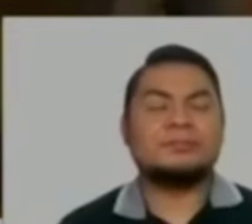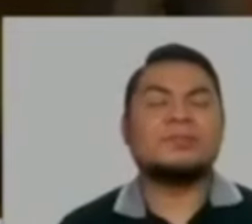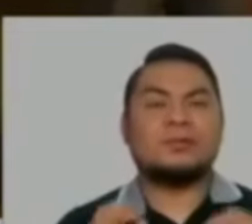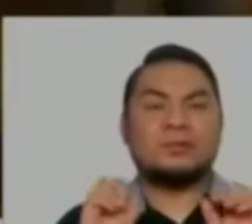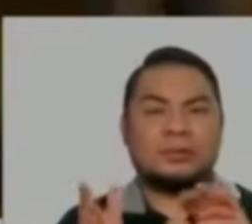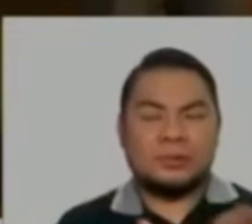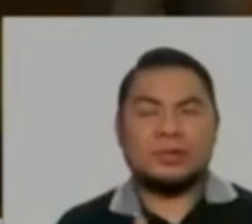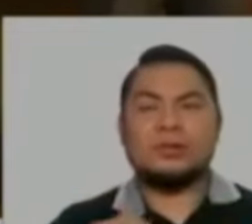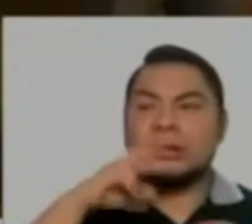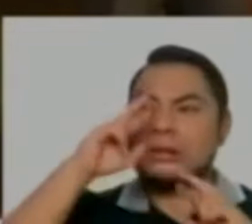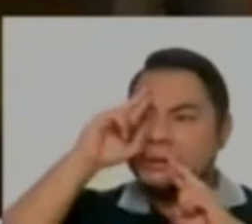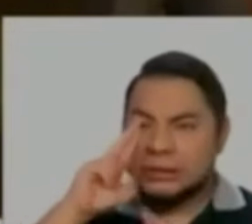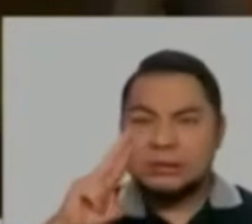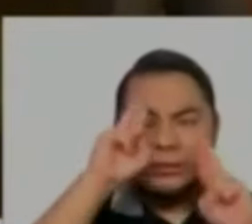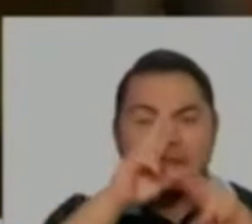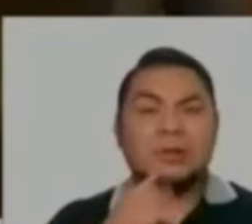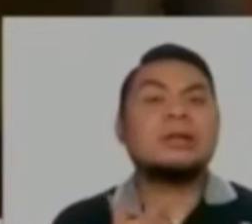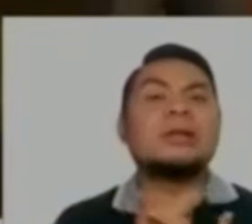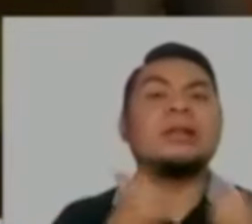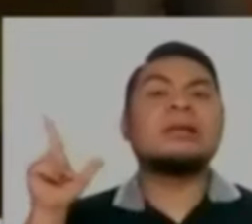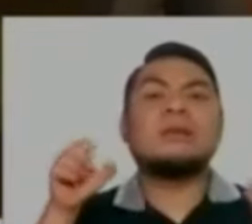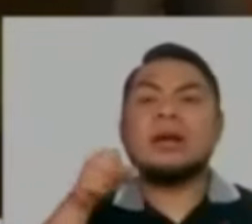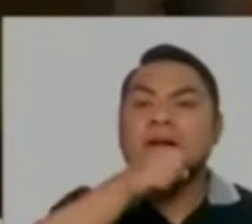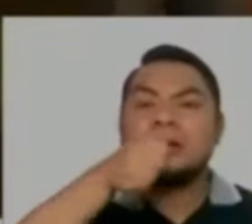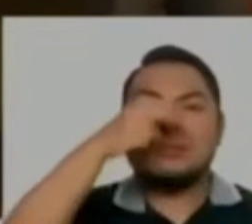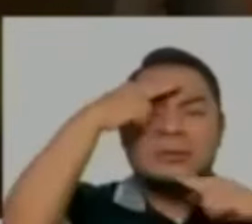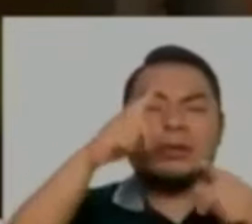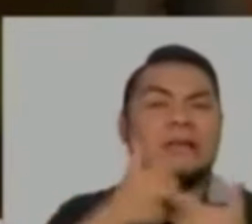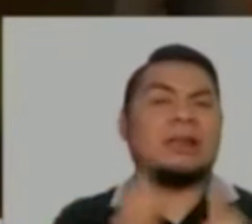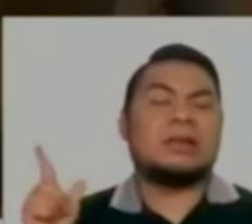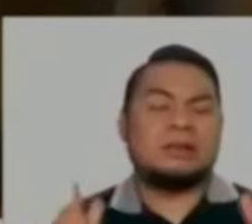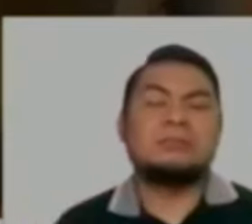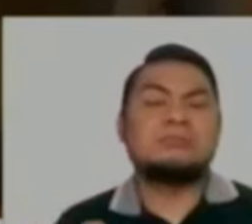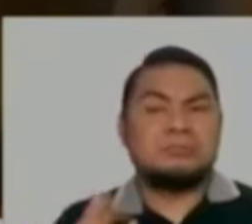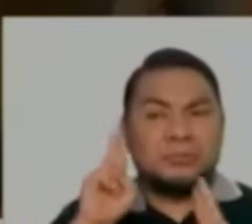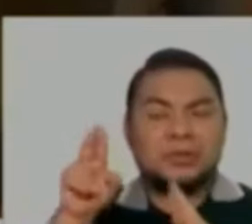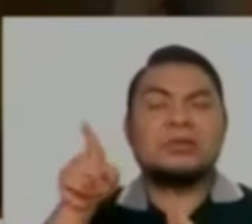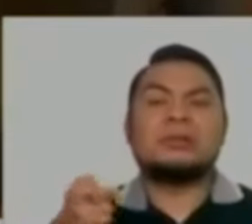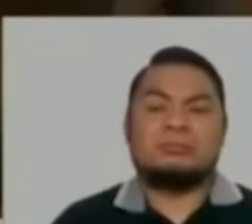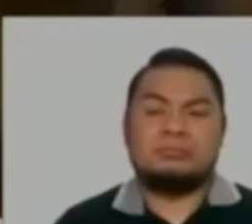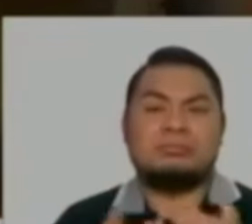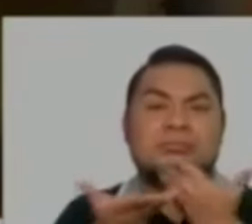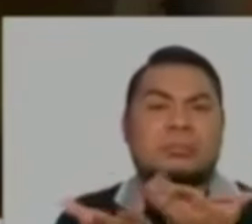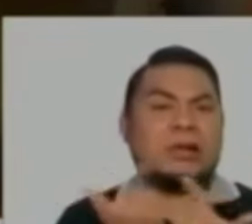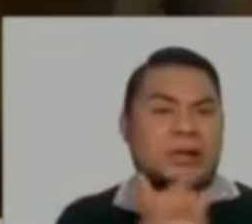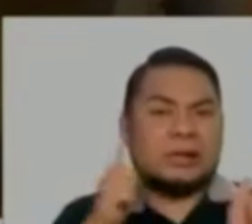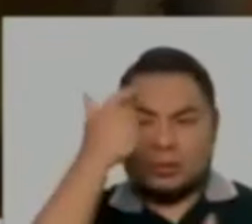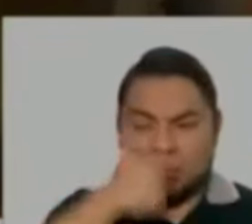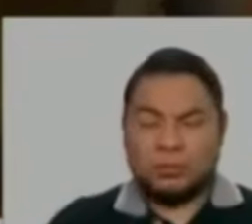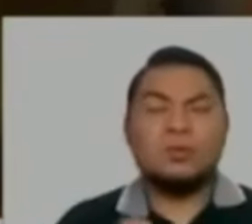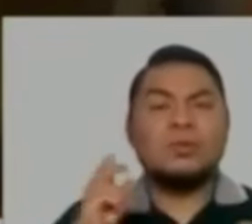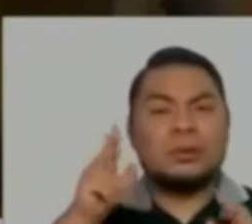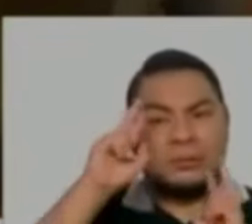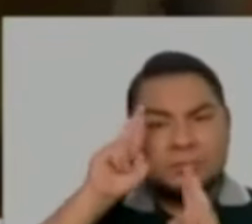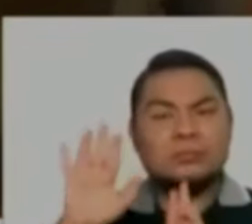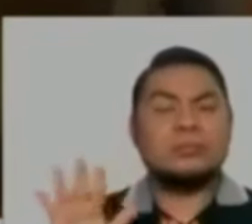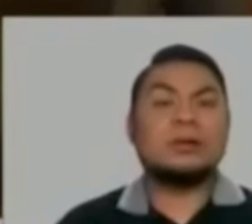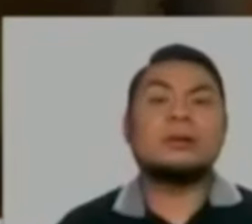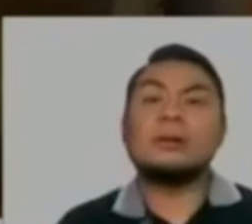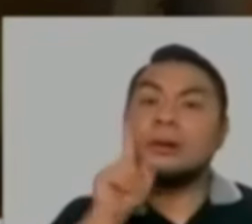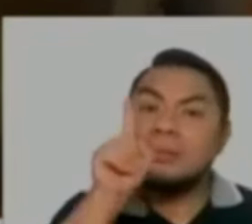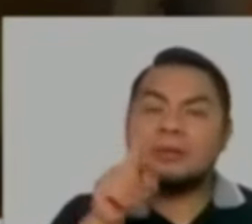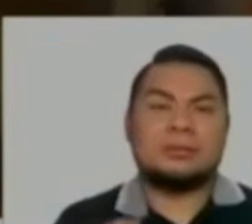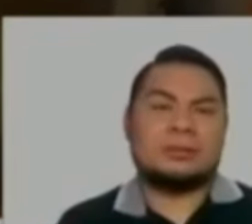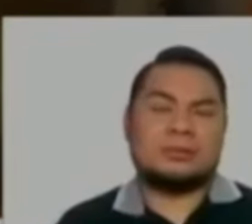Respetamos y respetaremos la libertad de prensa como uno de los valores esenciales de la libertad humana. Pero